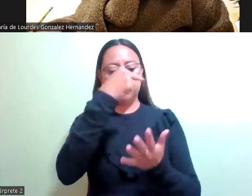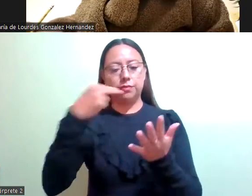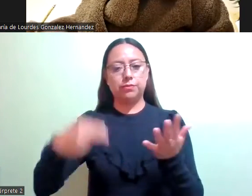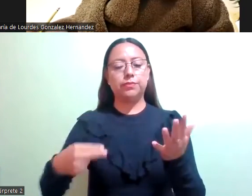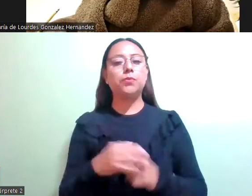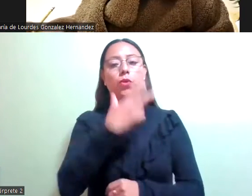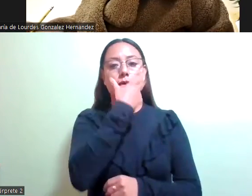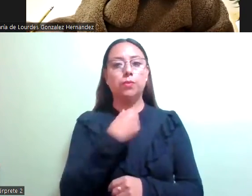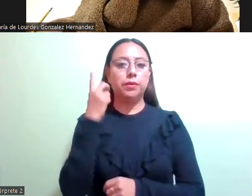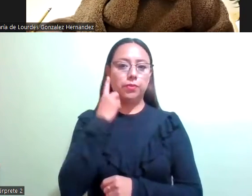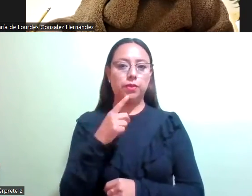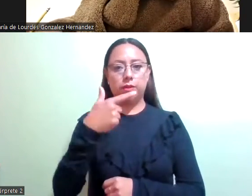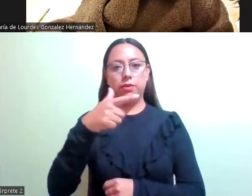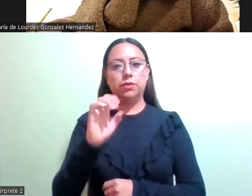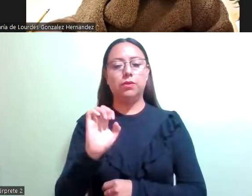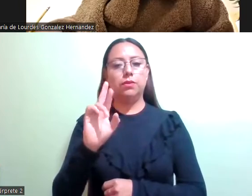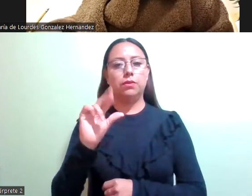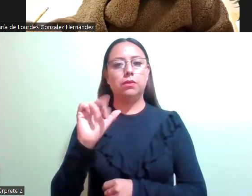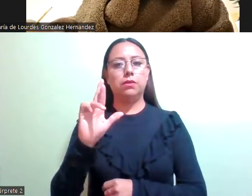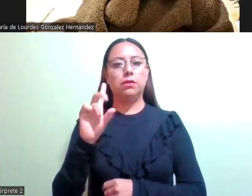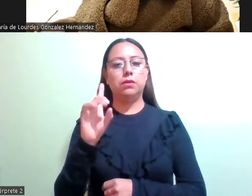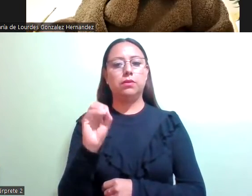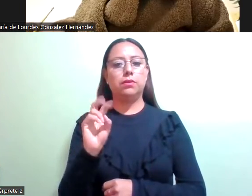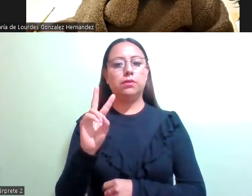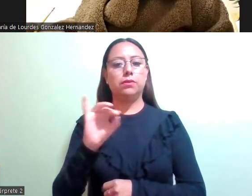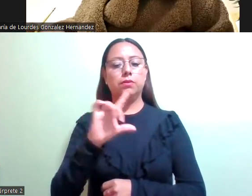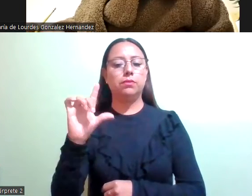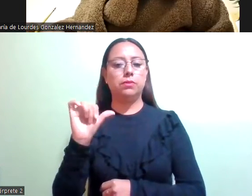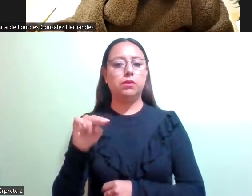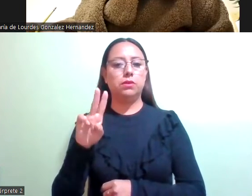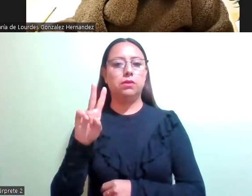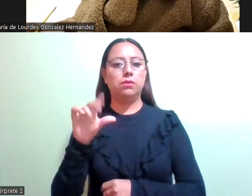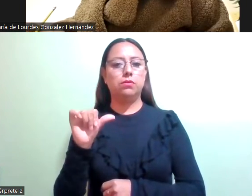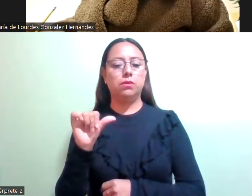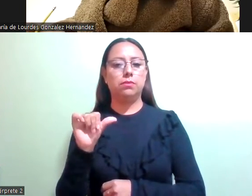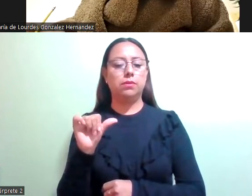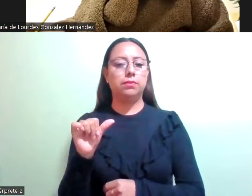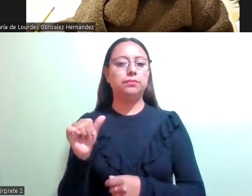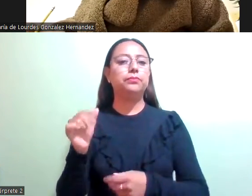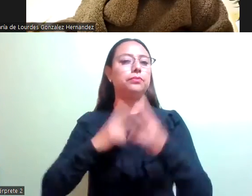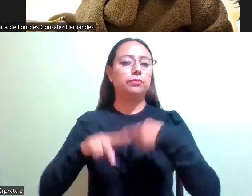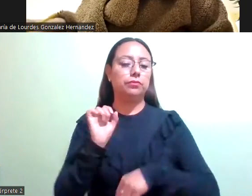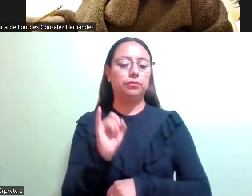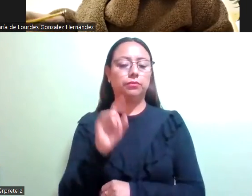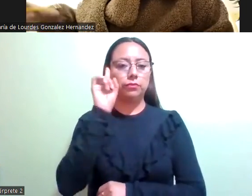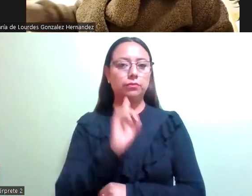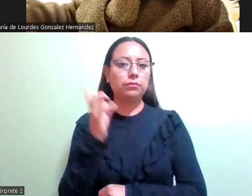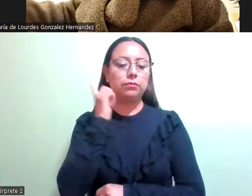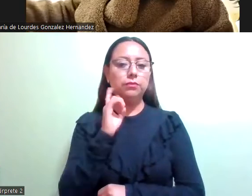Gerardo Villanueva Albarrán. Gerardo Villanueva presente. Diputada Elizabeth Mateos Hernández.